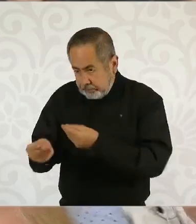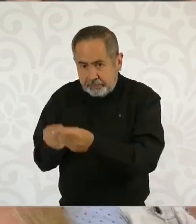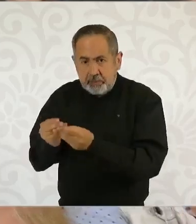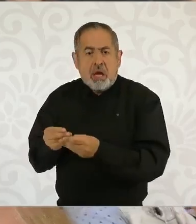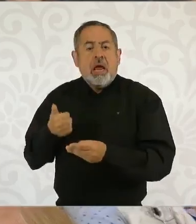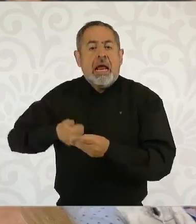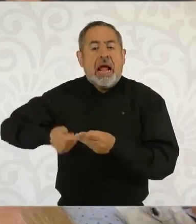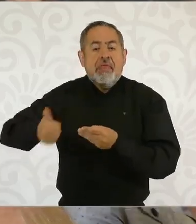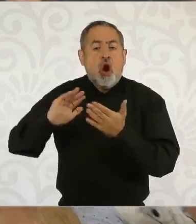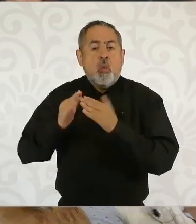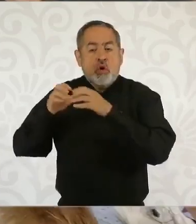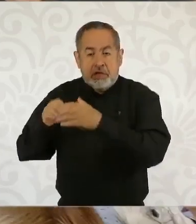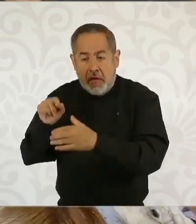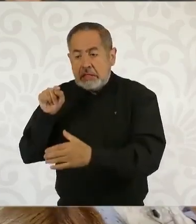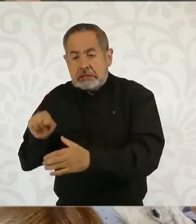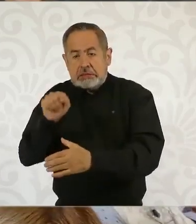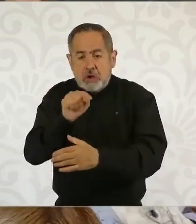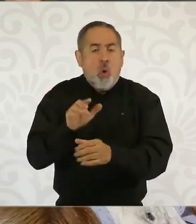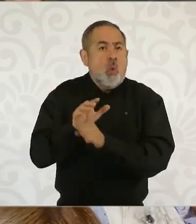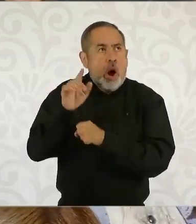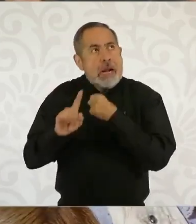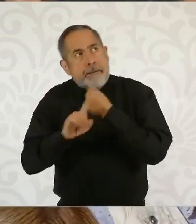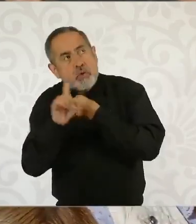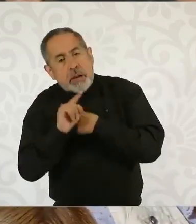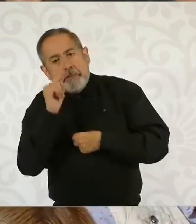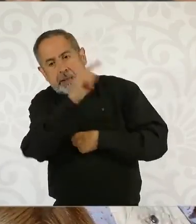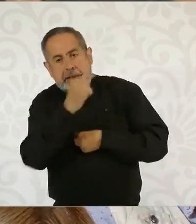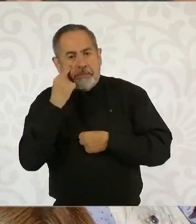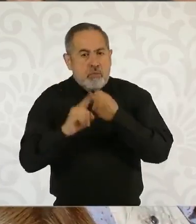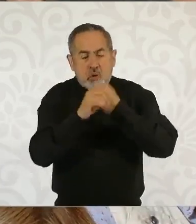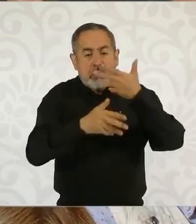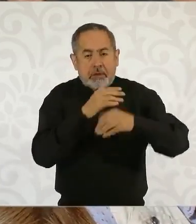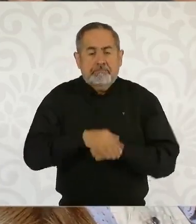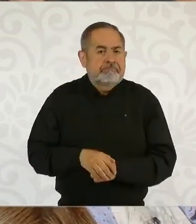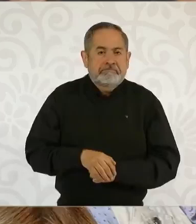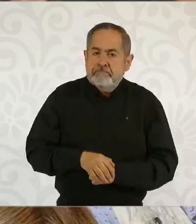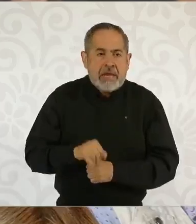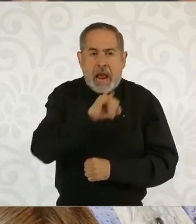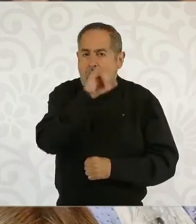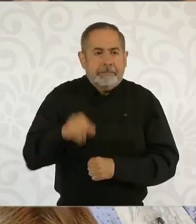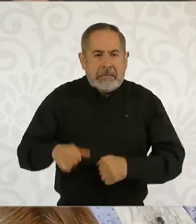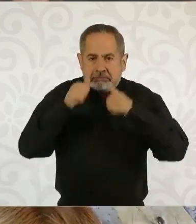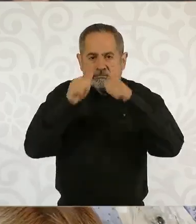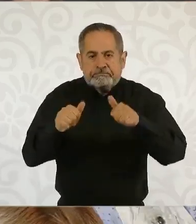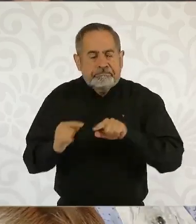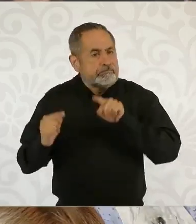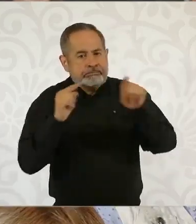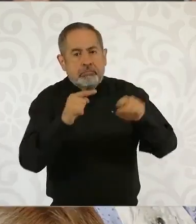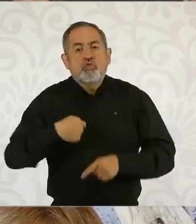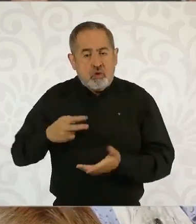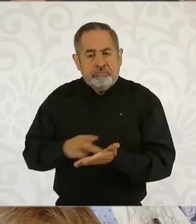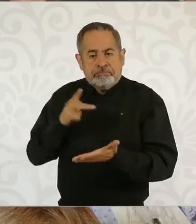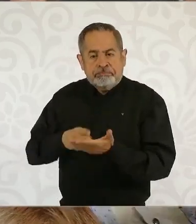por comunidad cuáles eran las afectaciones y nunca se les atendió. Estuvimos regresando a